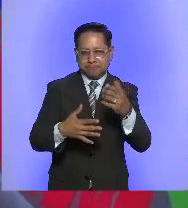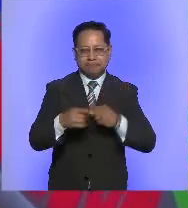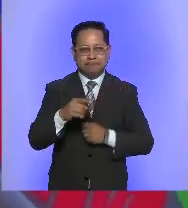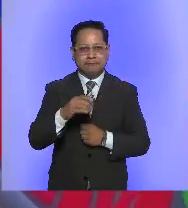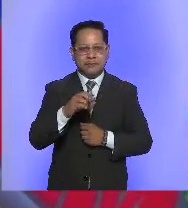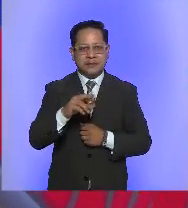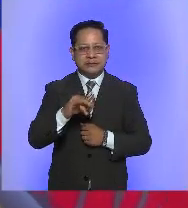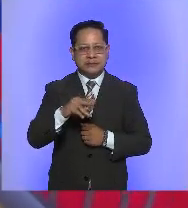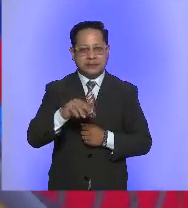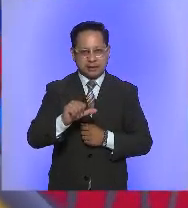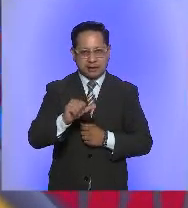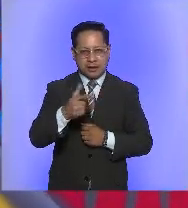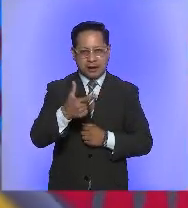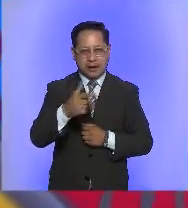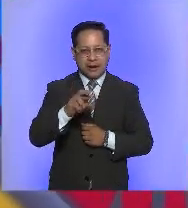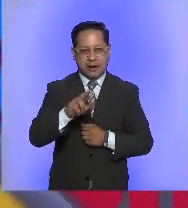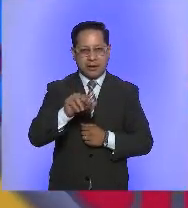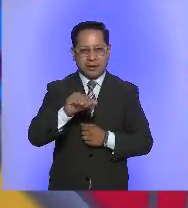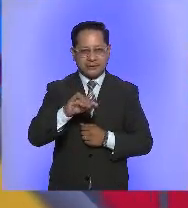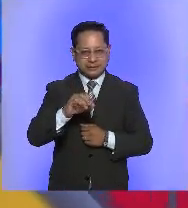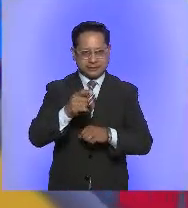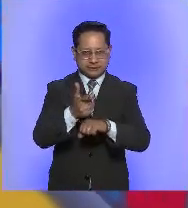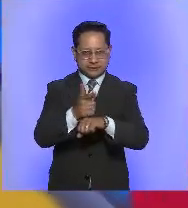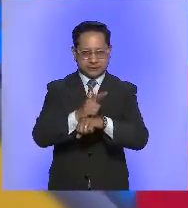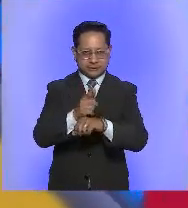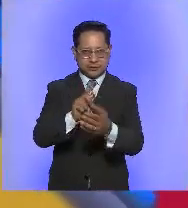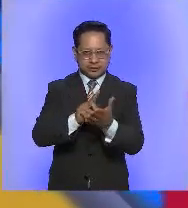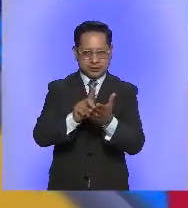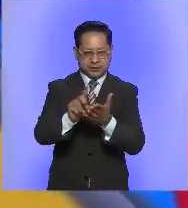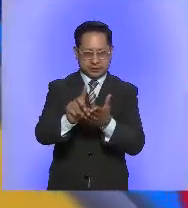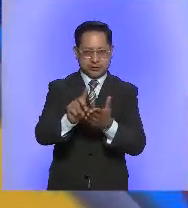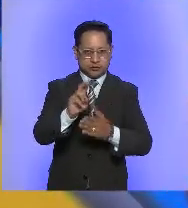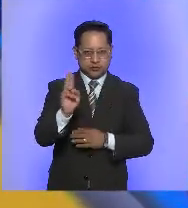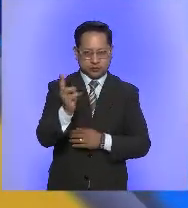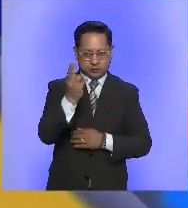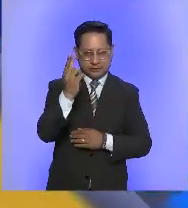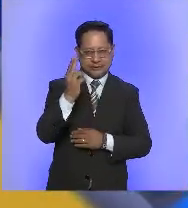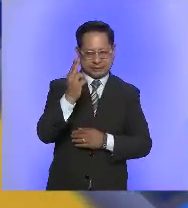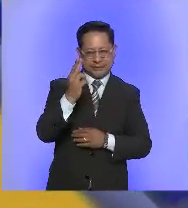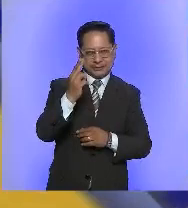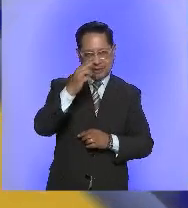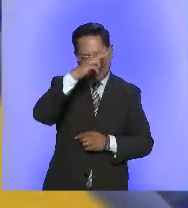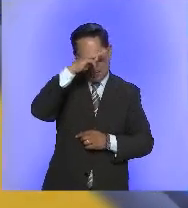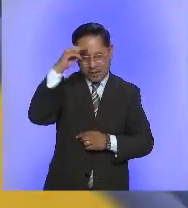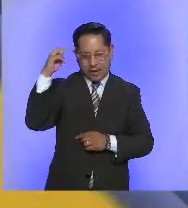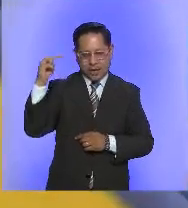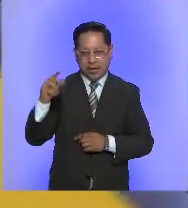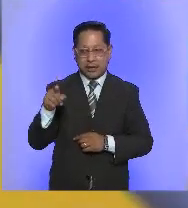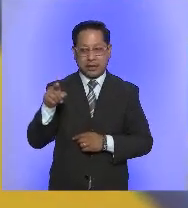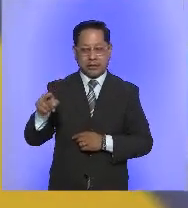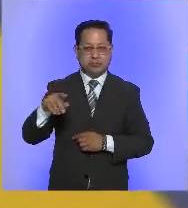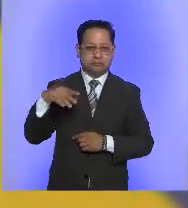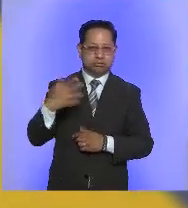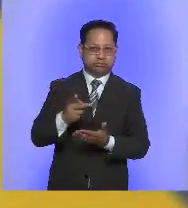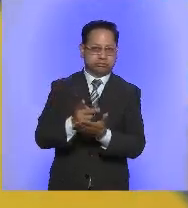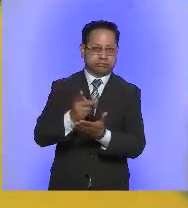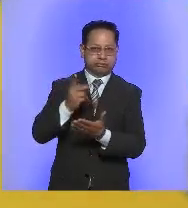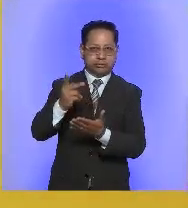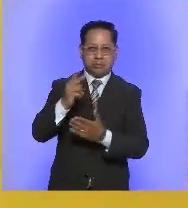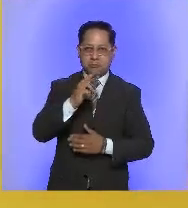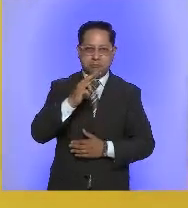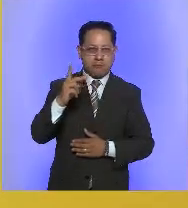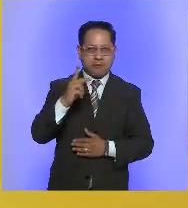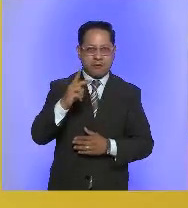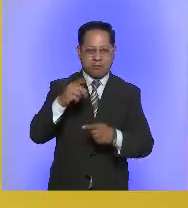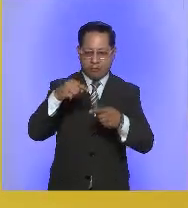Derecho por la Universidad Autónoma de Nayarit, obteniendo el mérito académico al mejor promedio de su generación. Maestría y